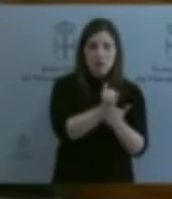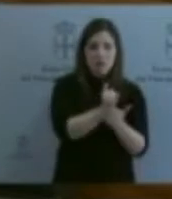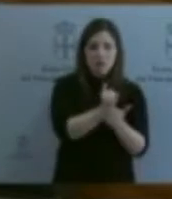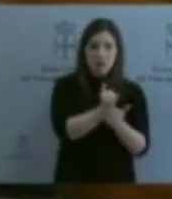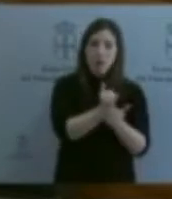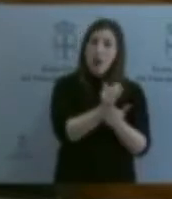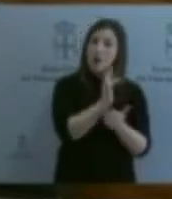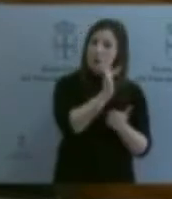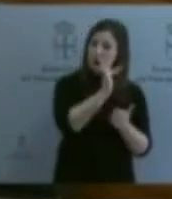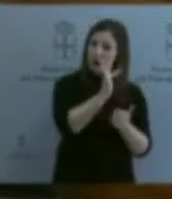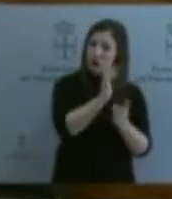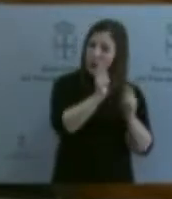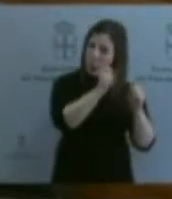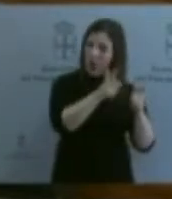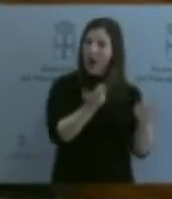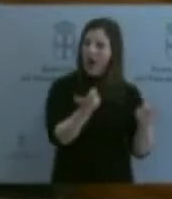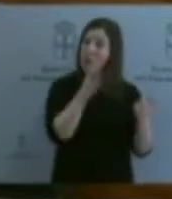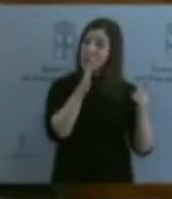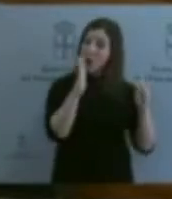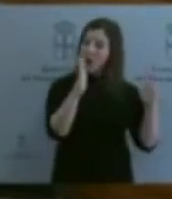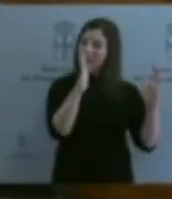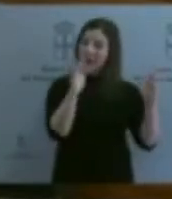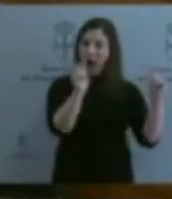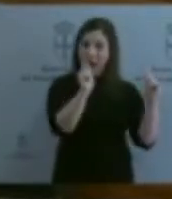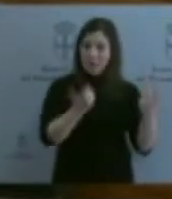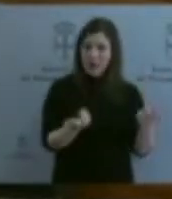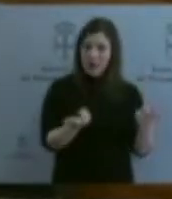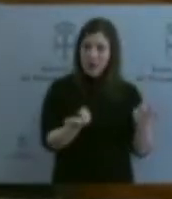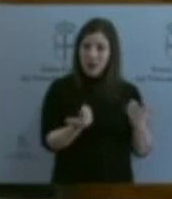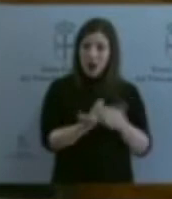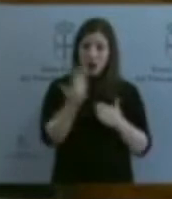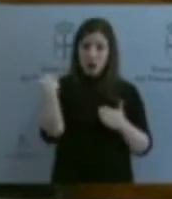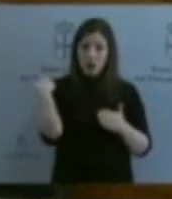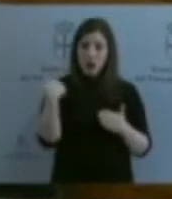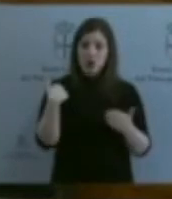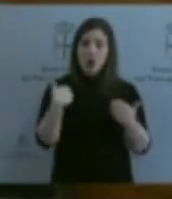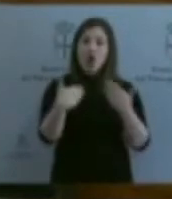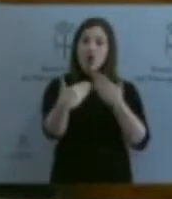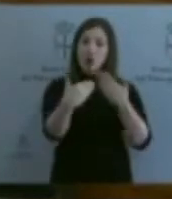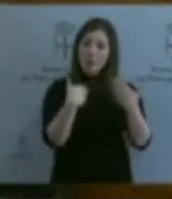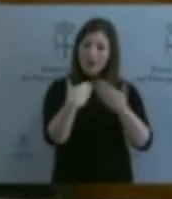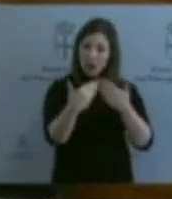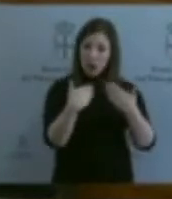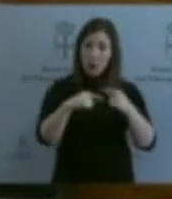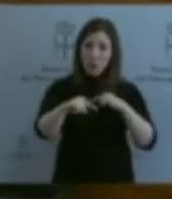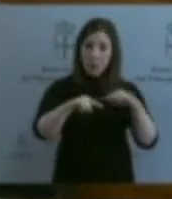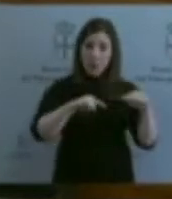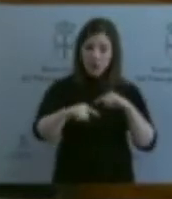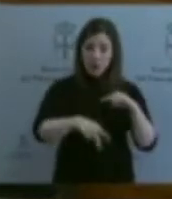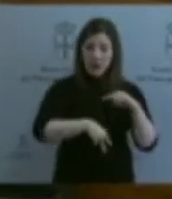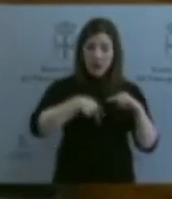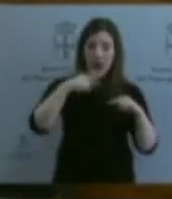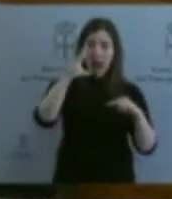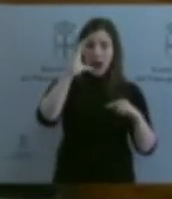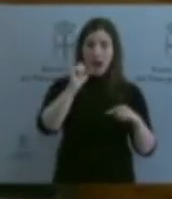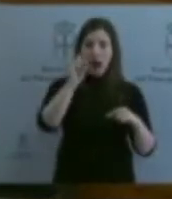Créanme, sale reforzado. El otro día mantuve una conversación, como recordarán, con el director general de CAPSA y cree que la marca Asturias,